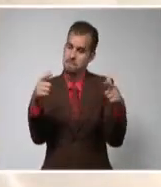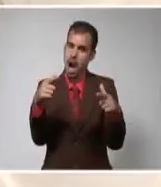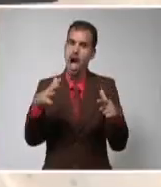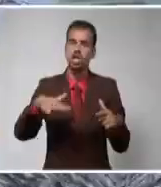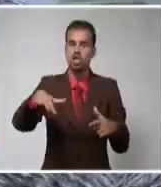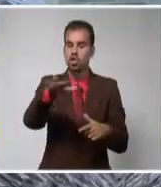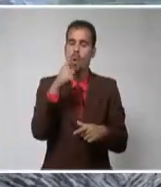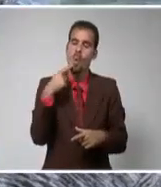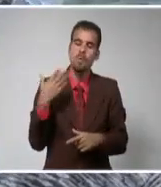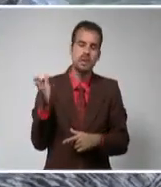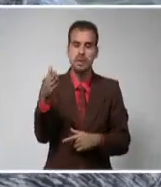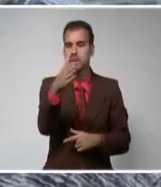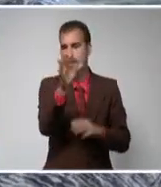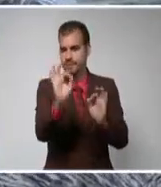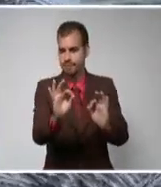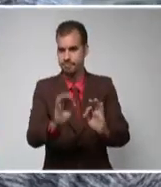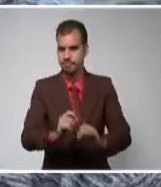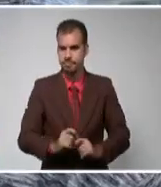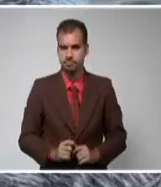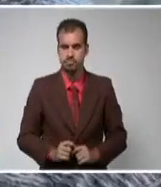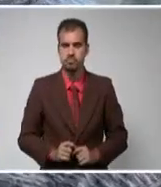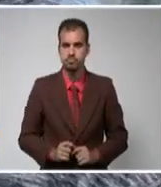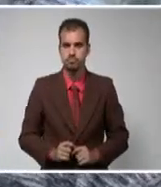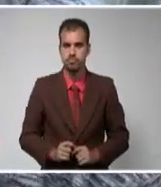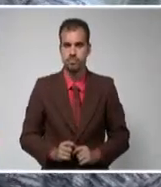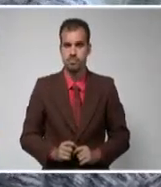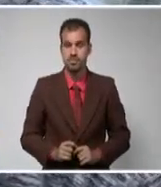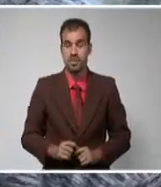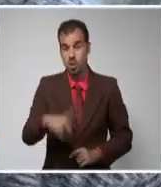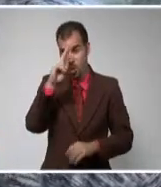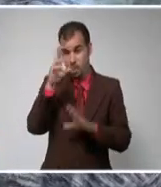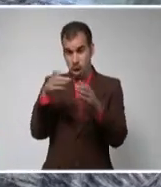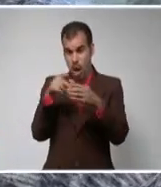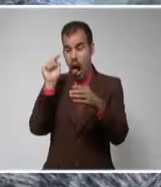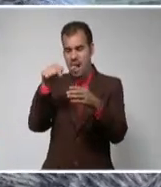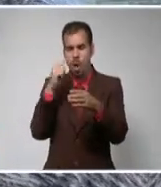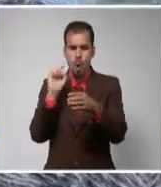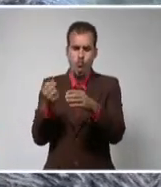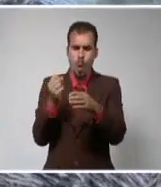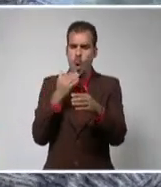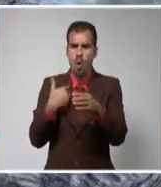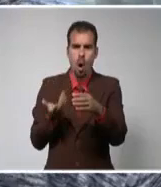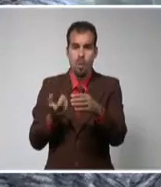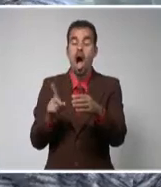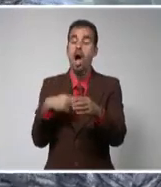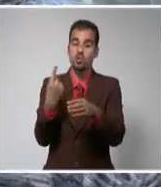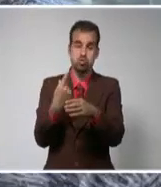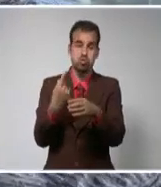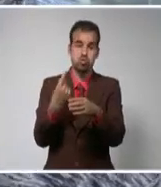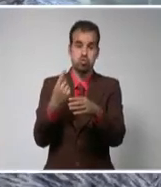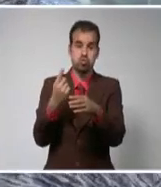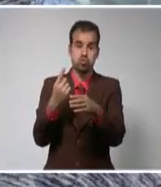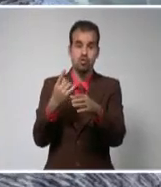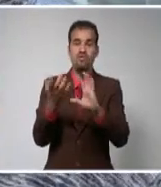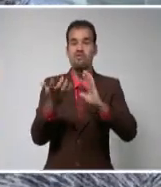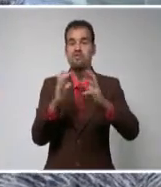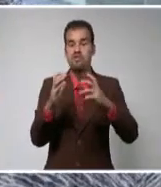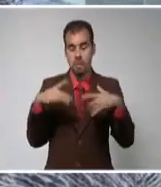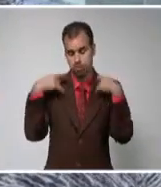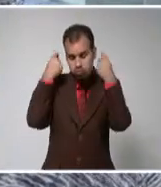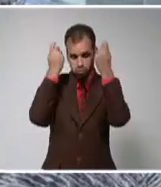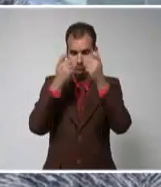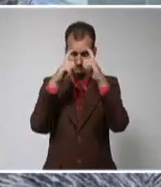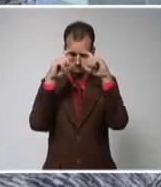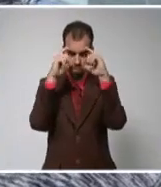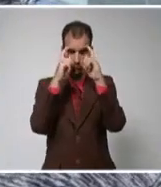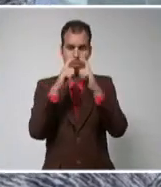trayecto recorrido. En el control de foco que hacemos en los policlínicos, tenemos que usar un kit, un módulo de vestuario para la